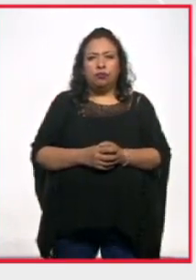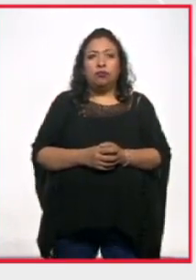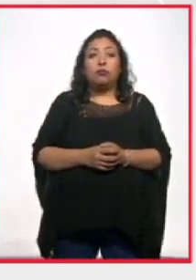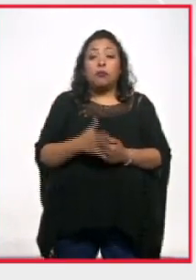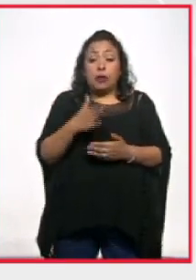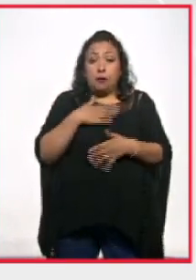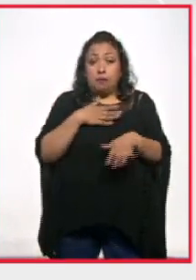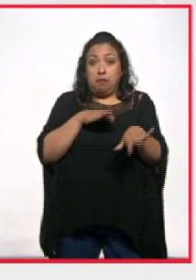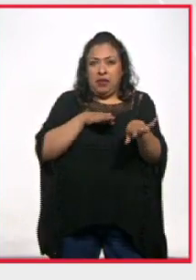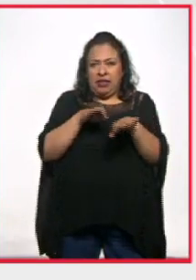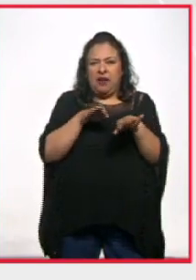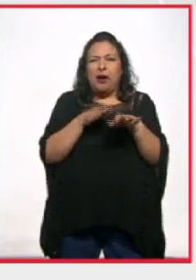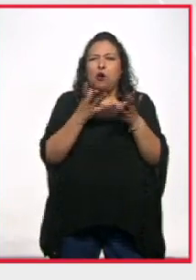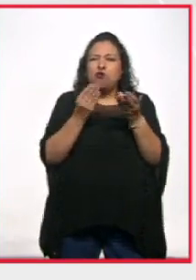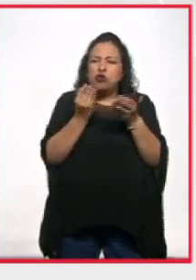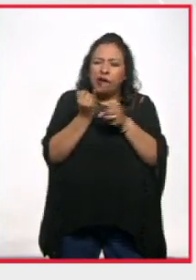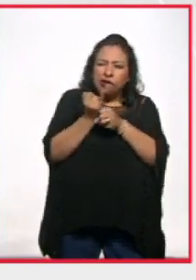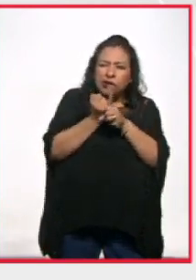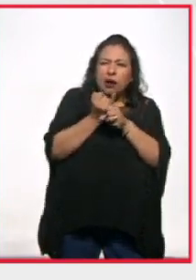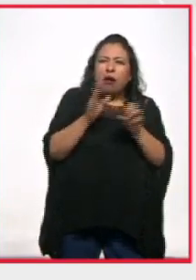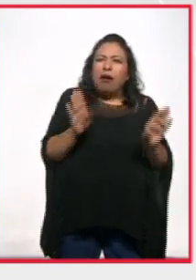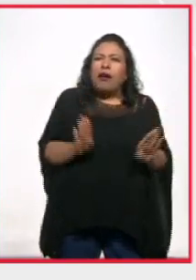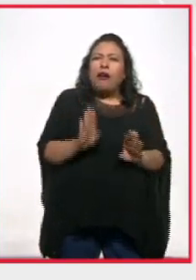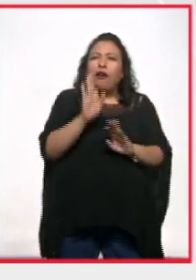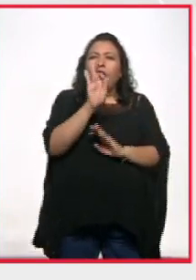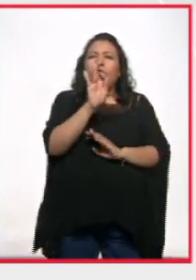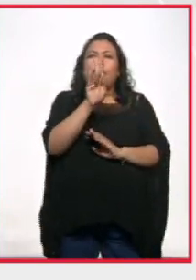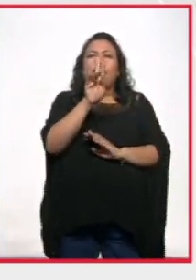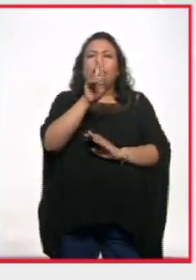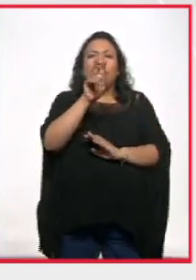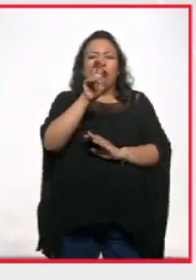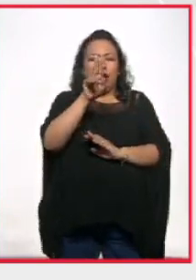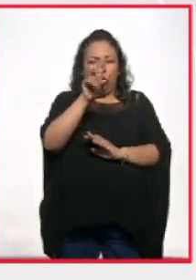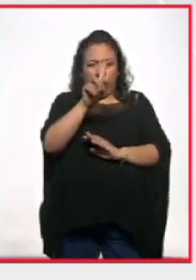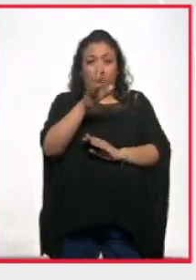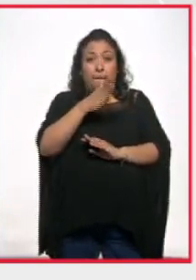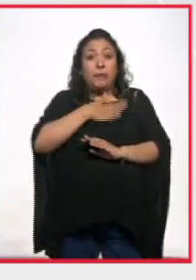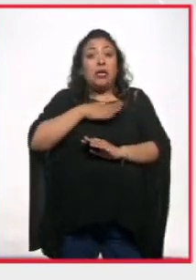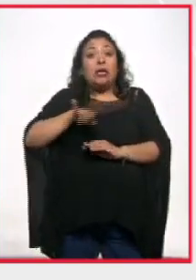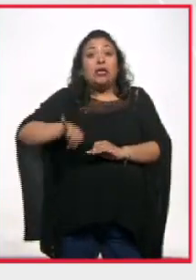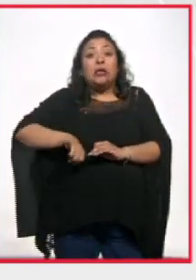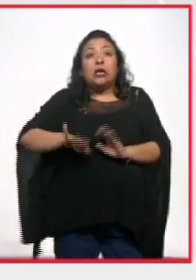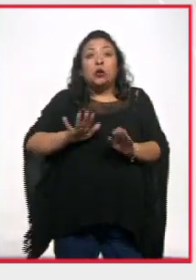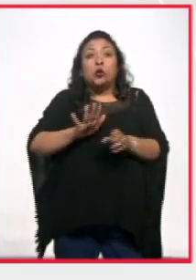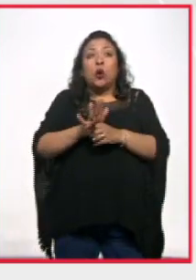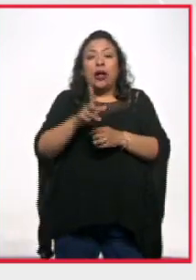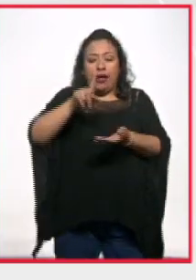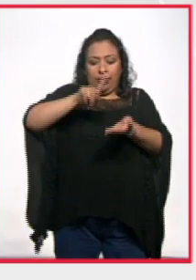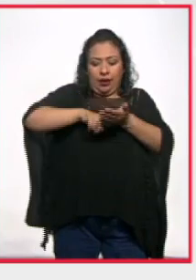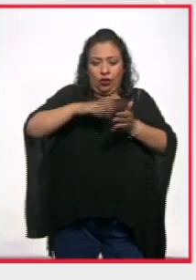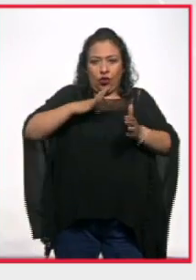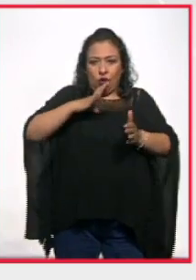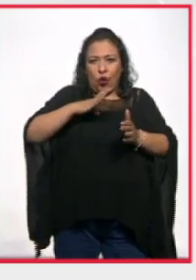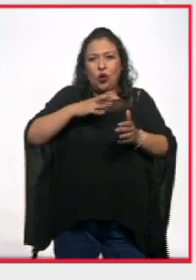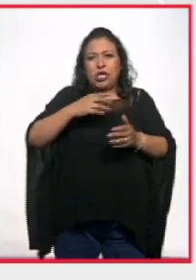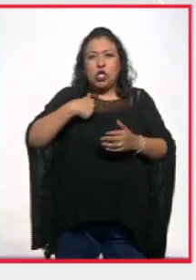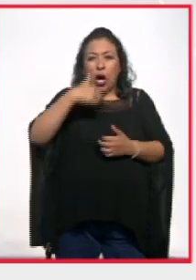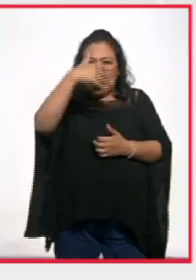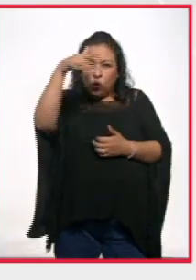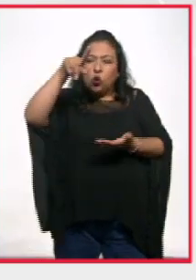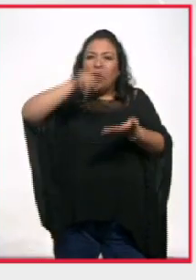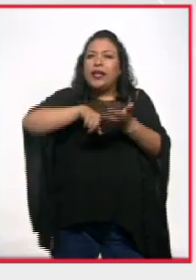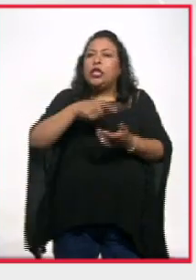Mi trabajo es como muy analítico, es como freudiano. Entonces, me interesa mucho el niño interior de los adultos.